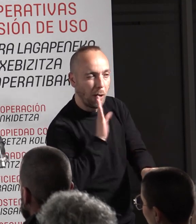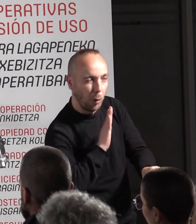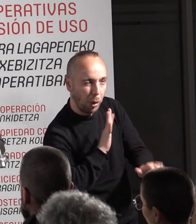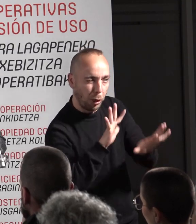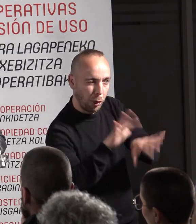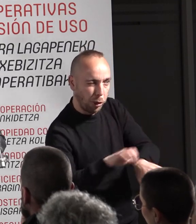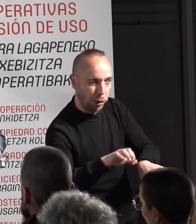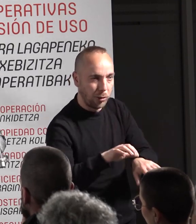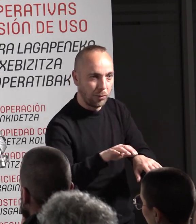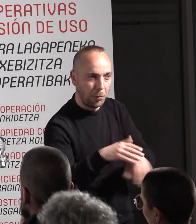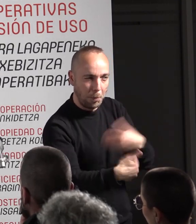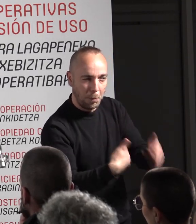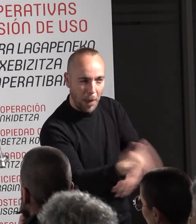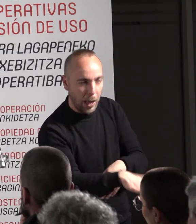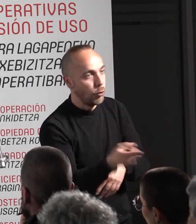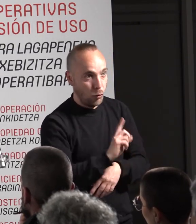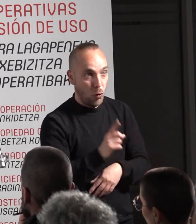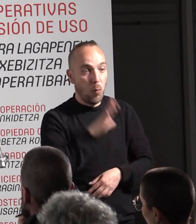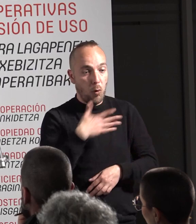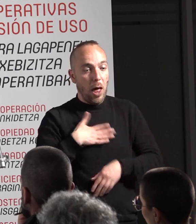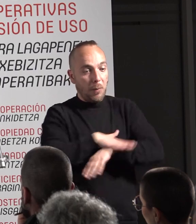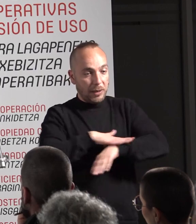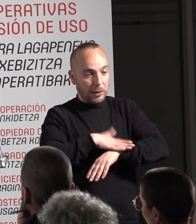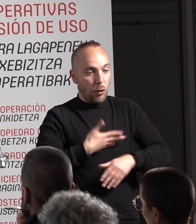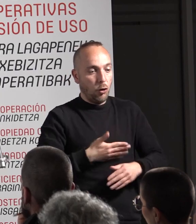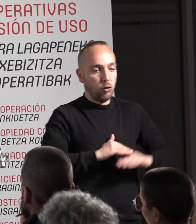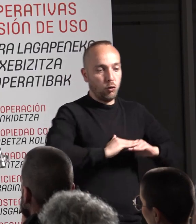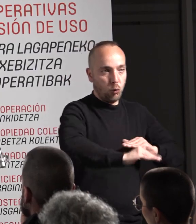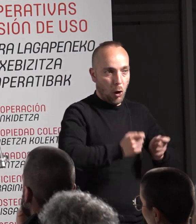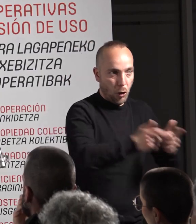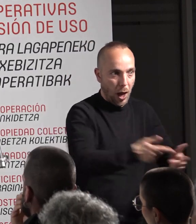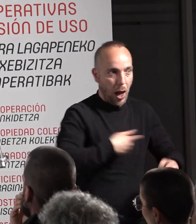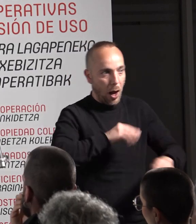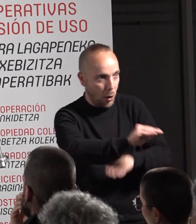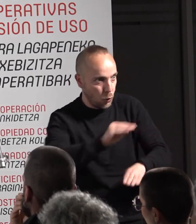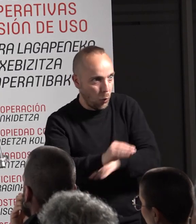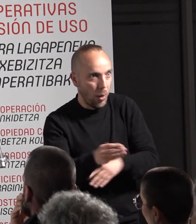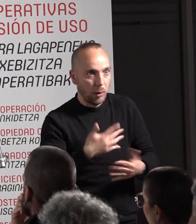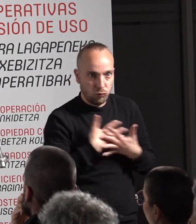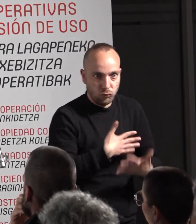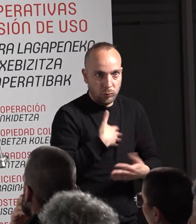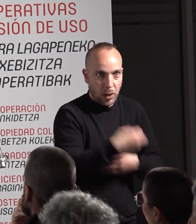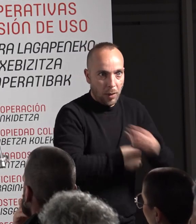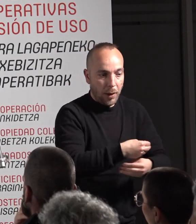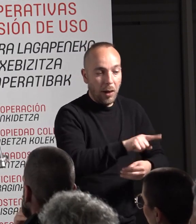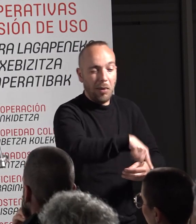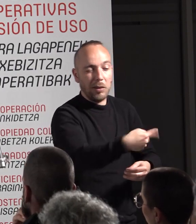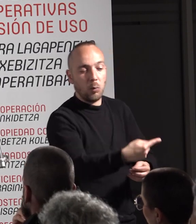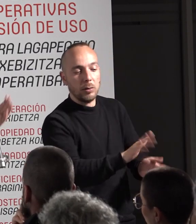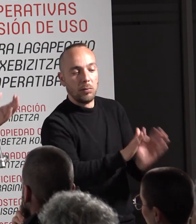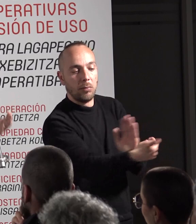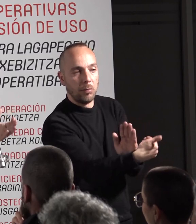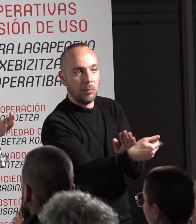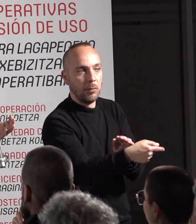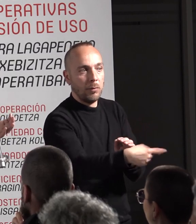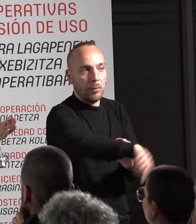está poniendo suelo, está poniendo ayudas, está poniendo voluntad, y los socios iniciales también están haciendo esas cosas como para que después,